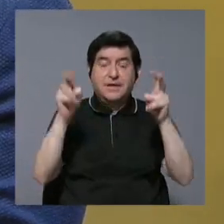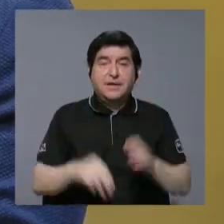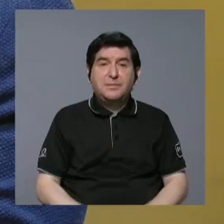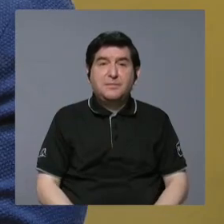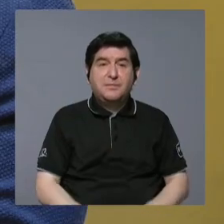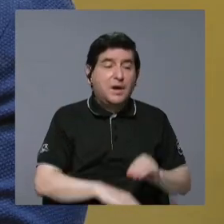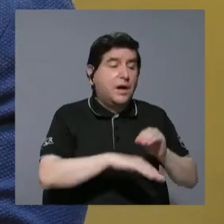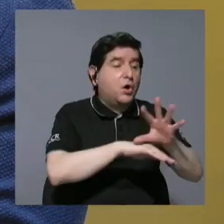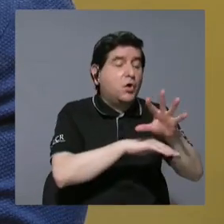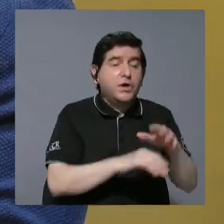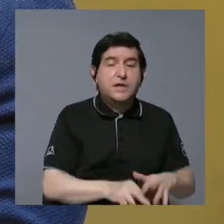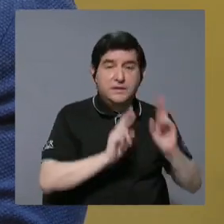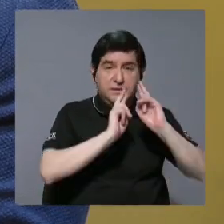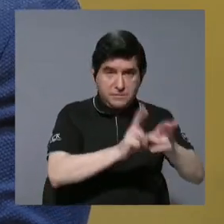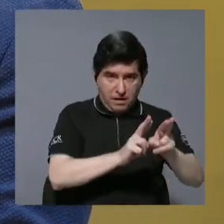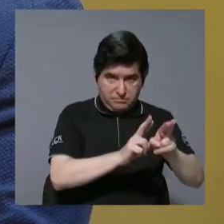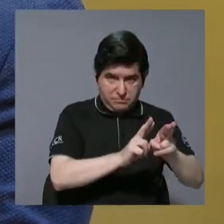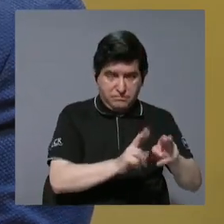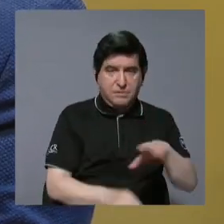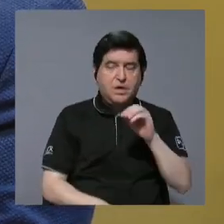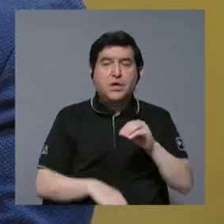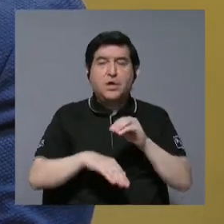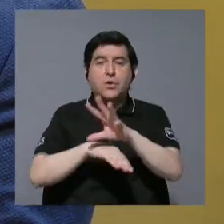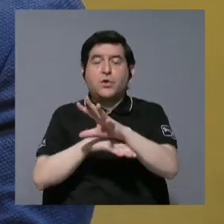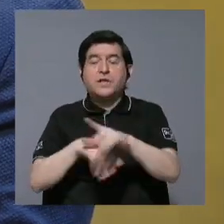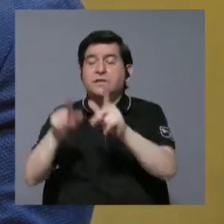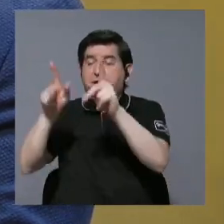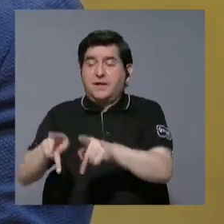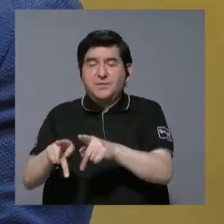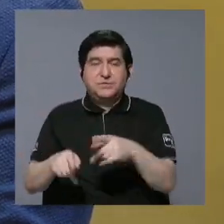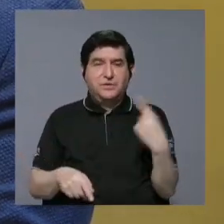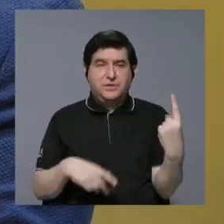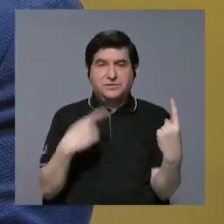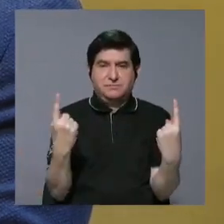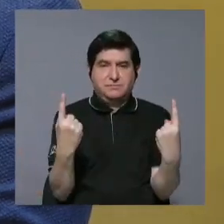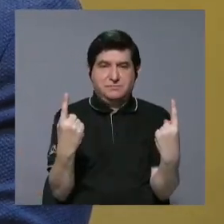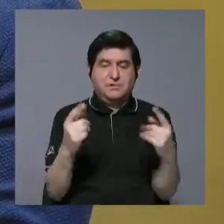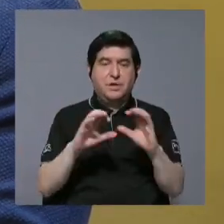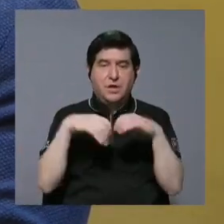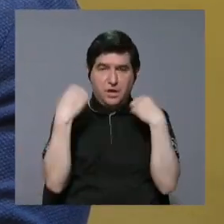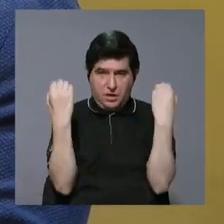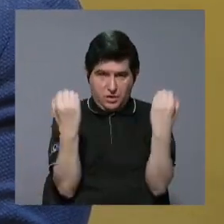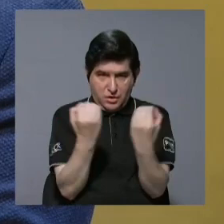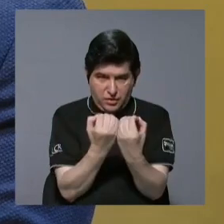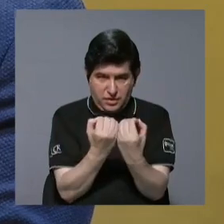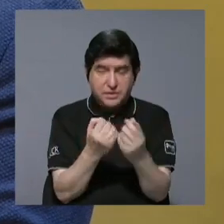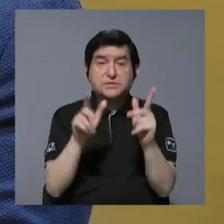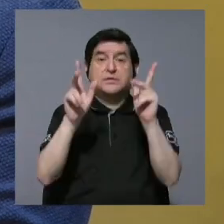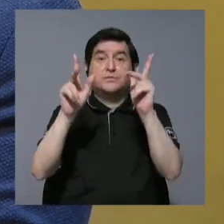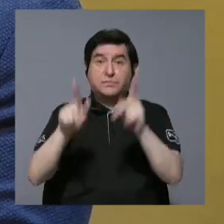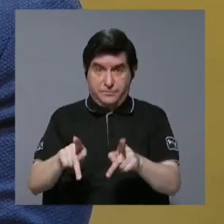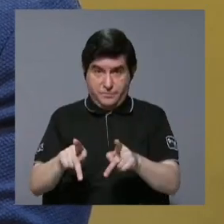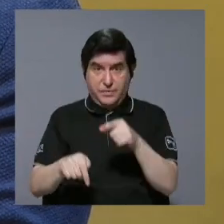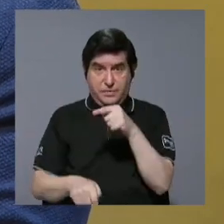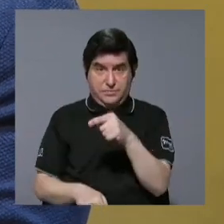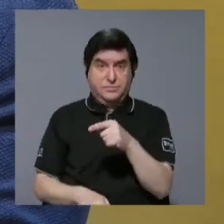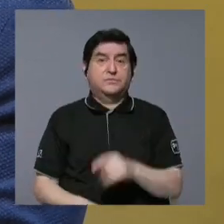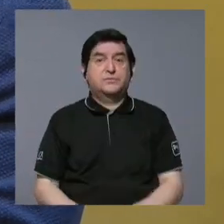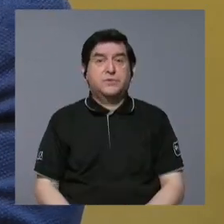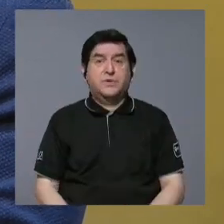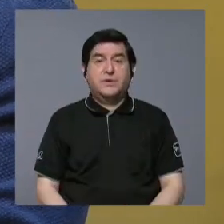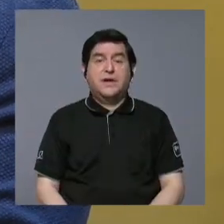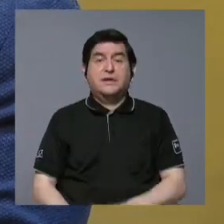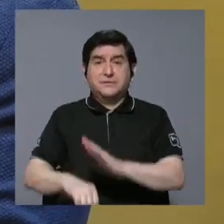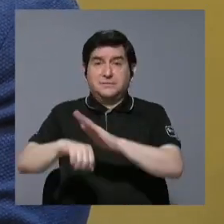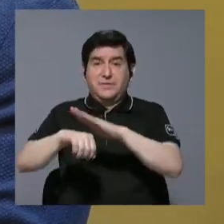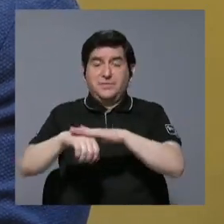orientación a resultados, por un lado, y de la orientación a las personas, porque en una organización las personas son las que